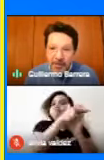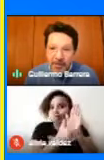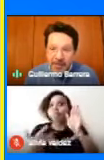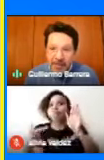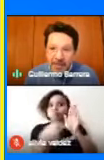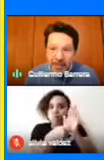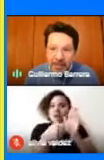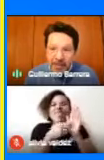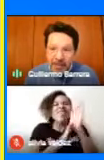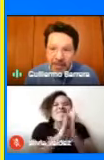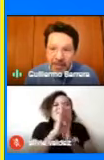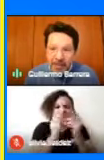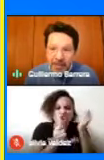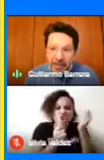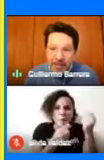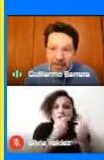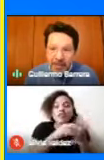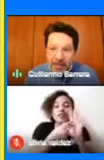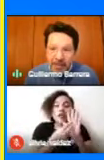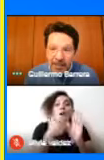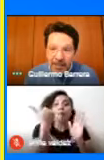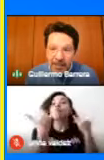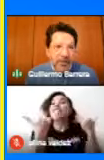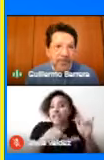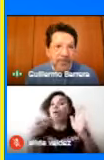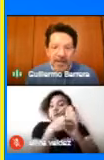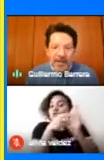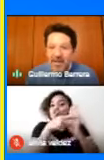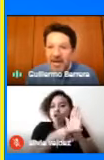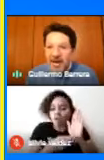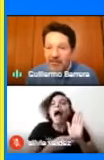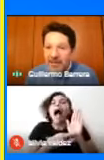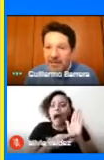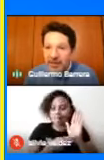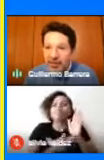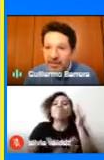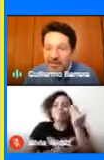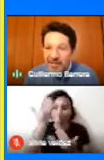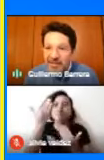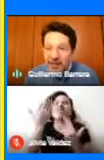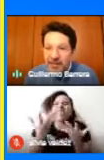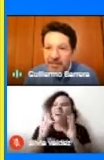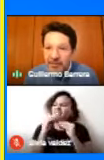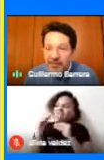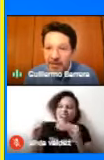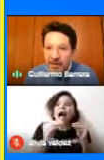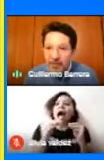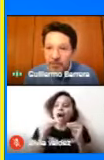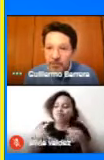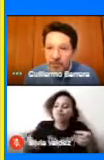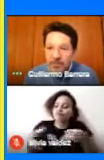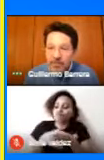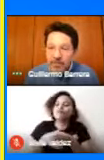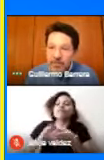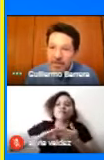desarrollo económico está ya normatizado, entonces podemos empezar a hablar de coexistencia